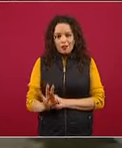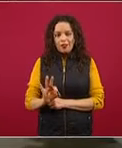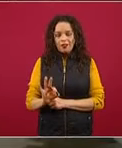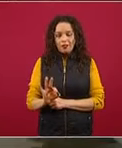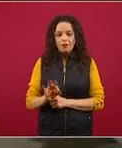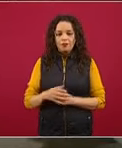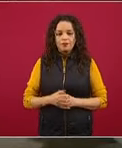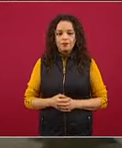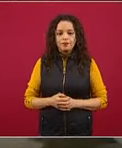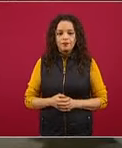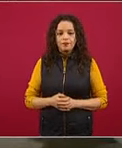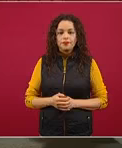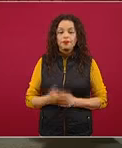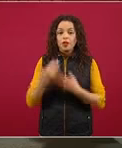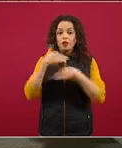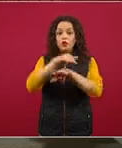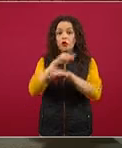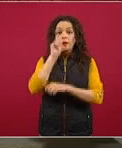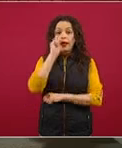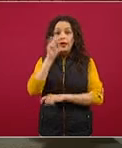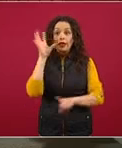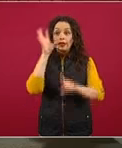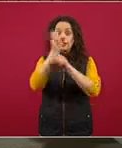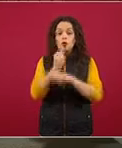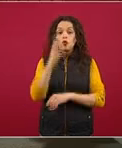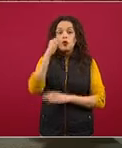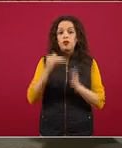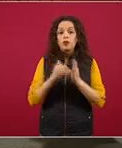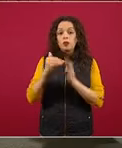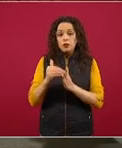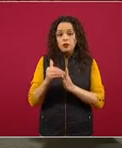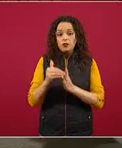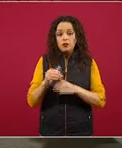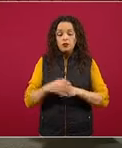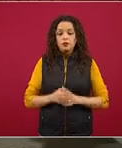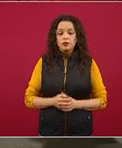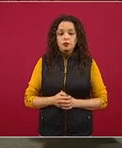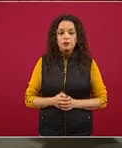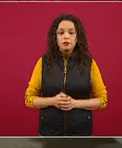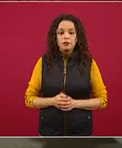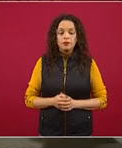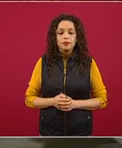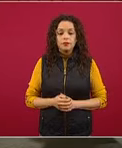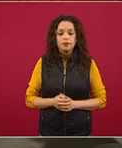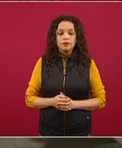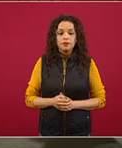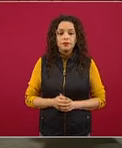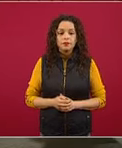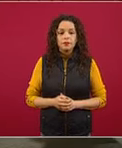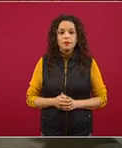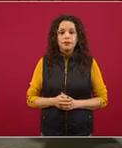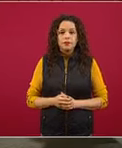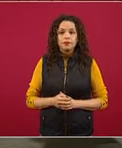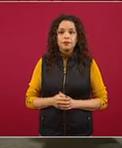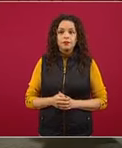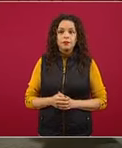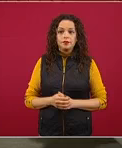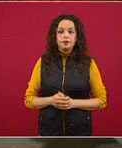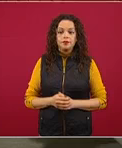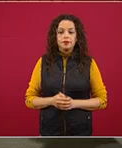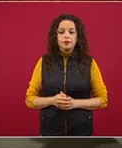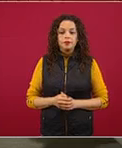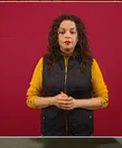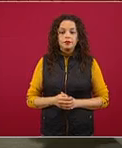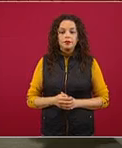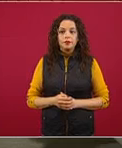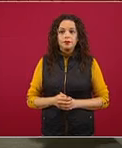meta de 4.046.970 personas a vacunar.